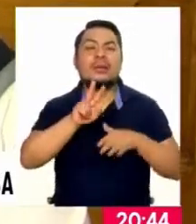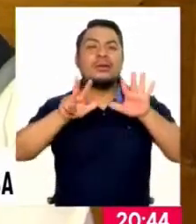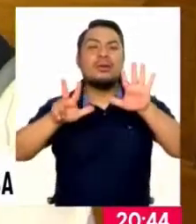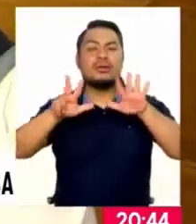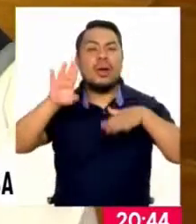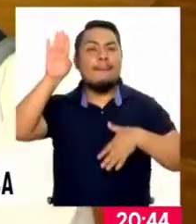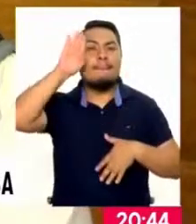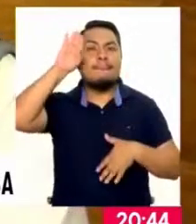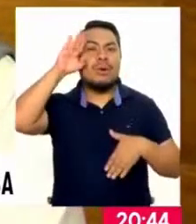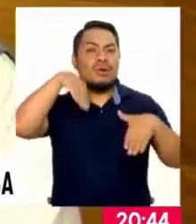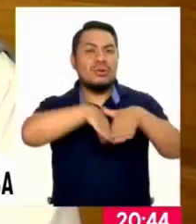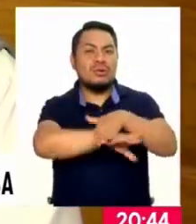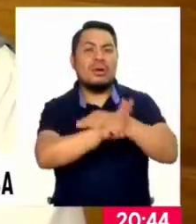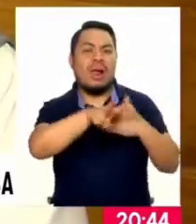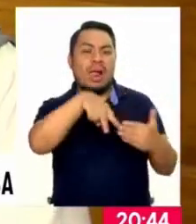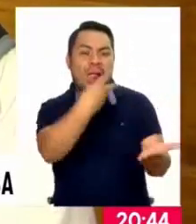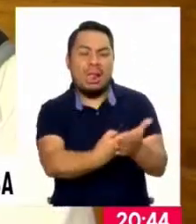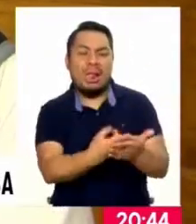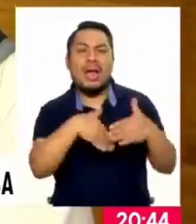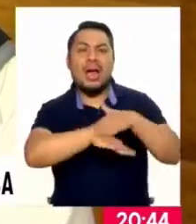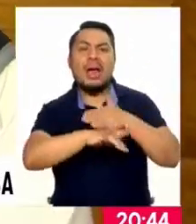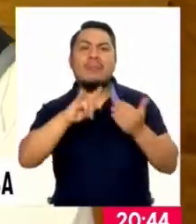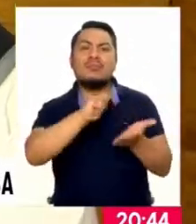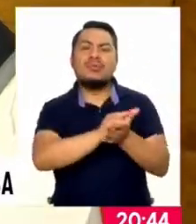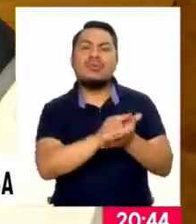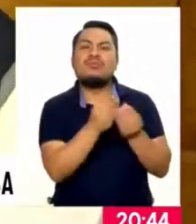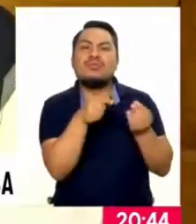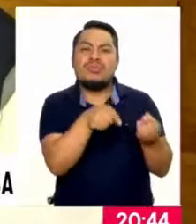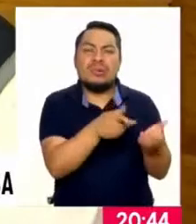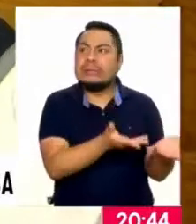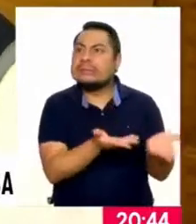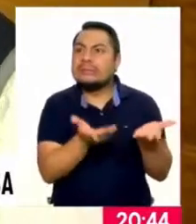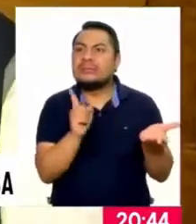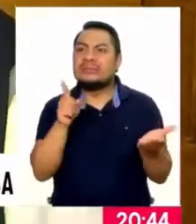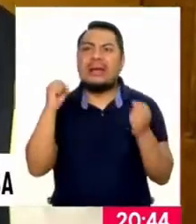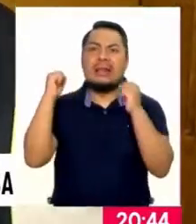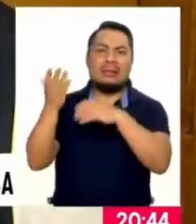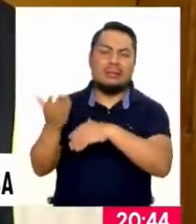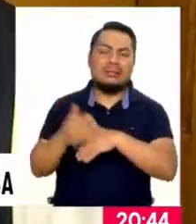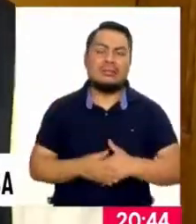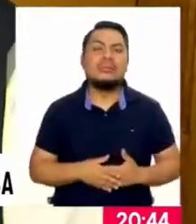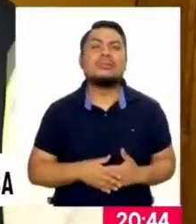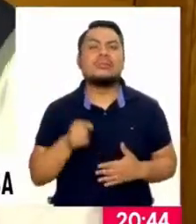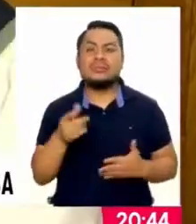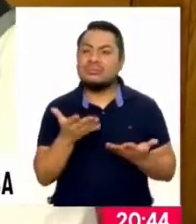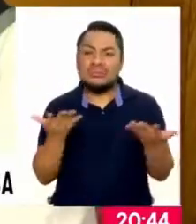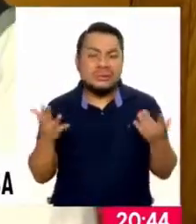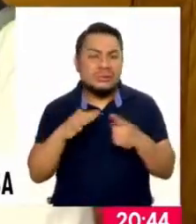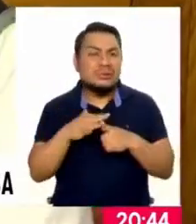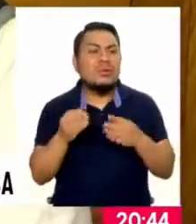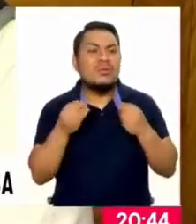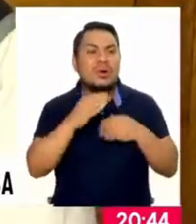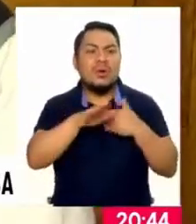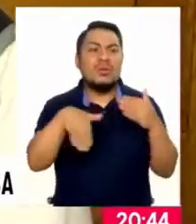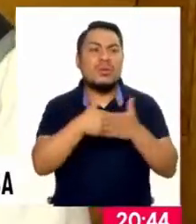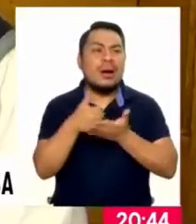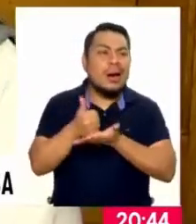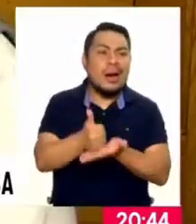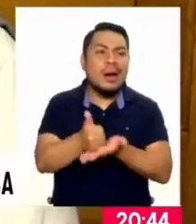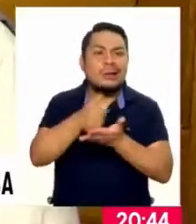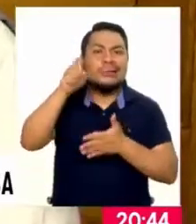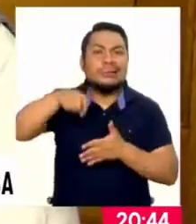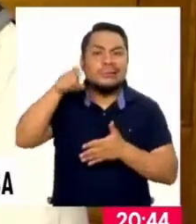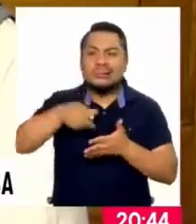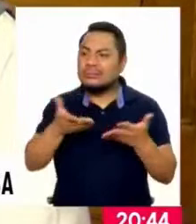policías también que están heridos y sobre todo no tenemos las condiciones para poder llevar toda la ayuda que